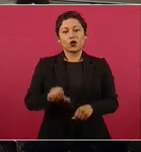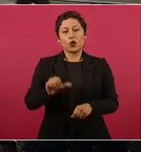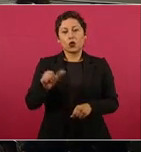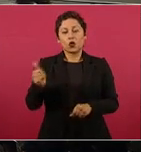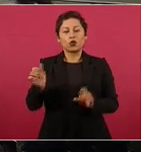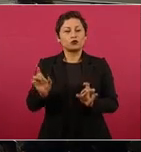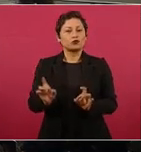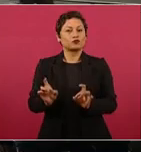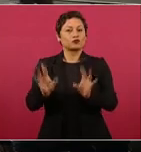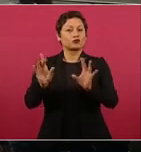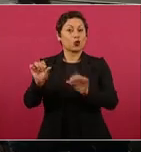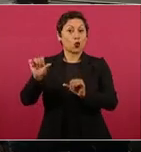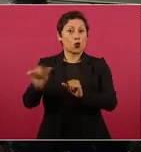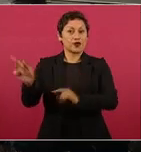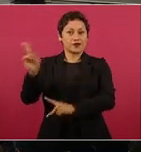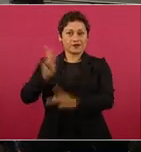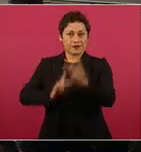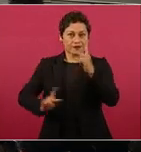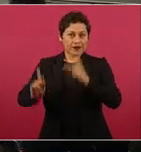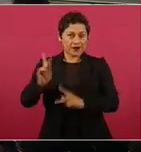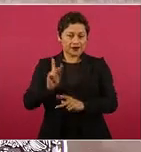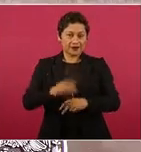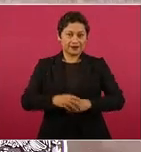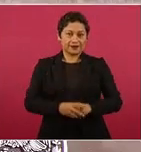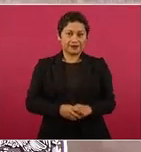extraordinaria, excepcional,